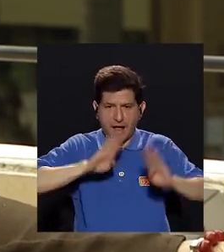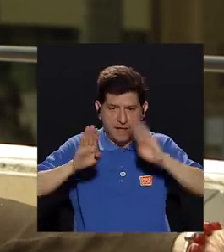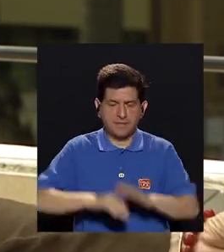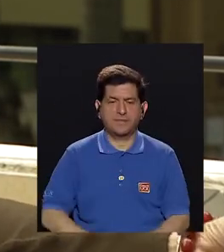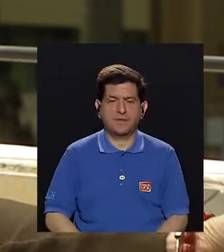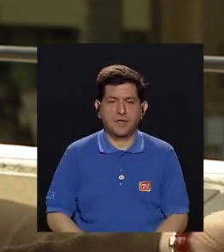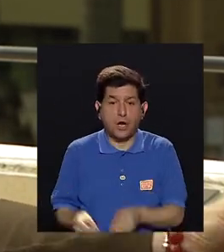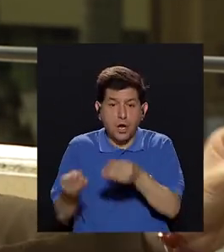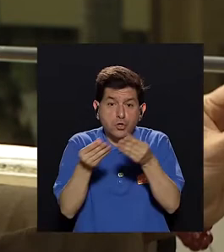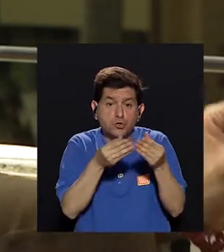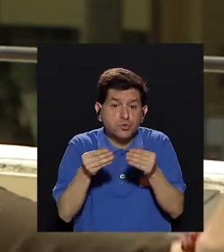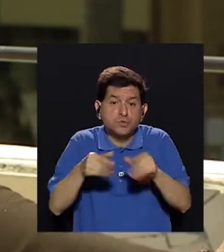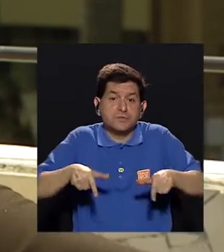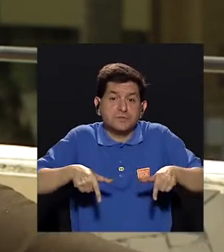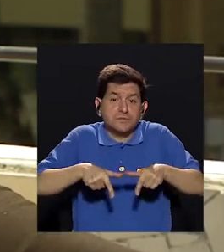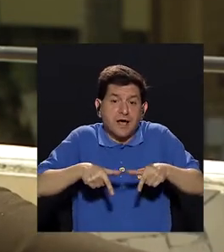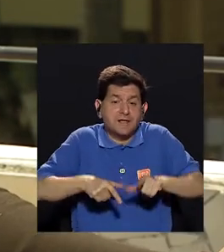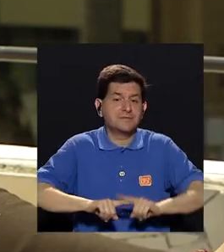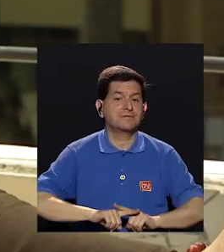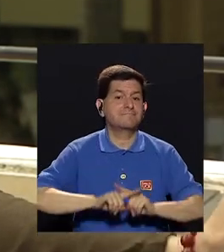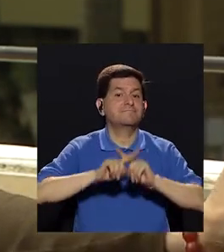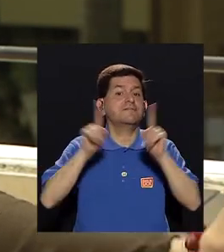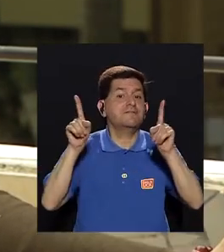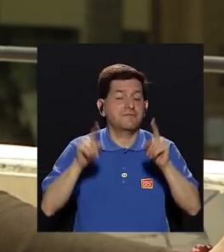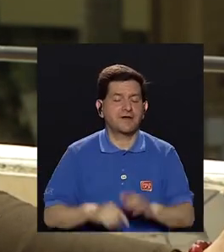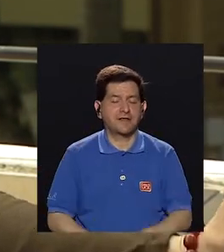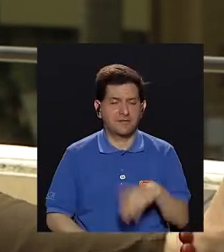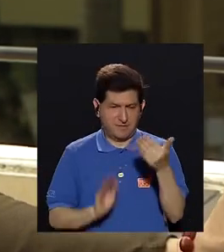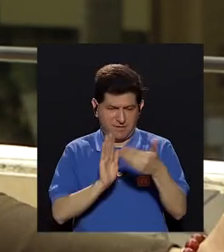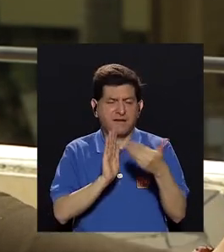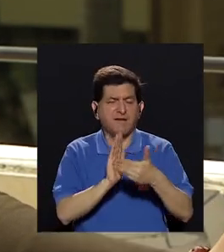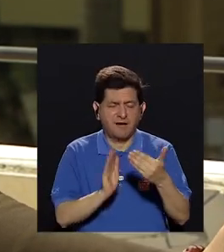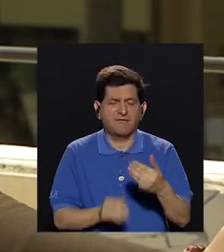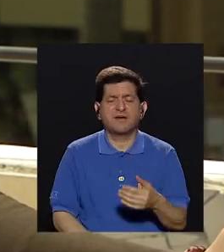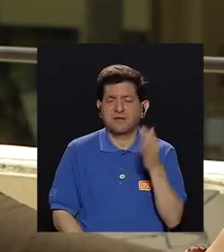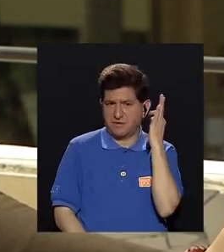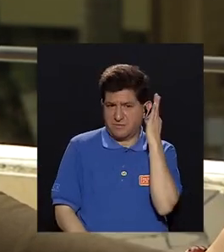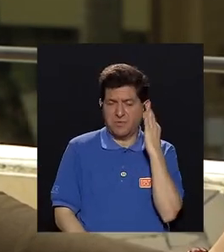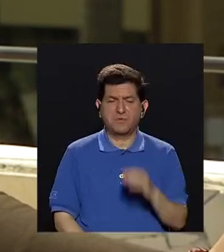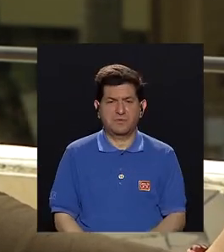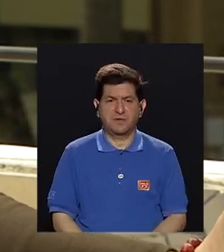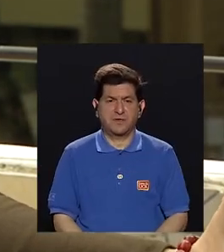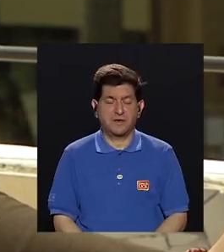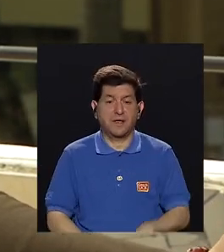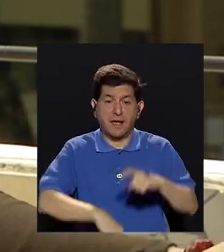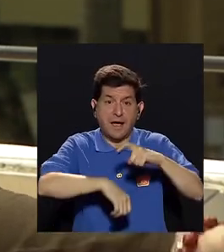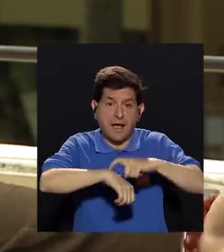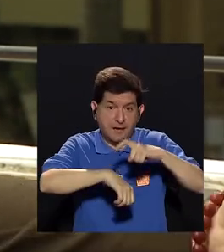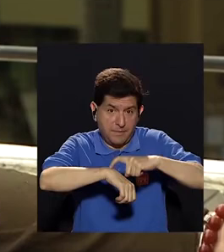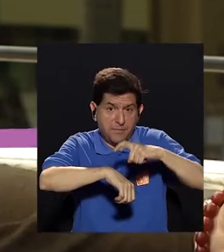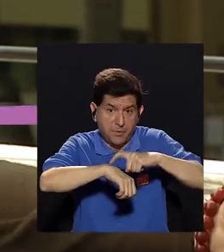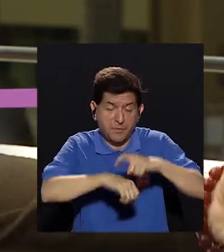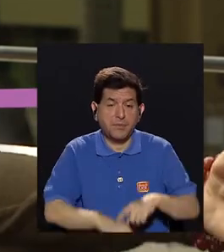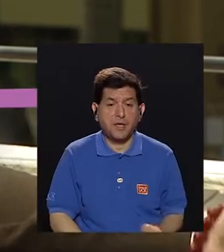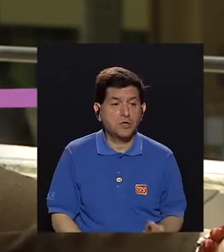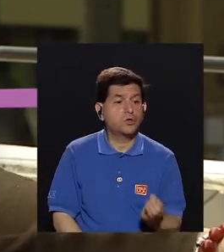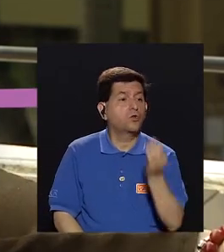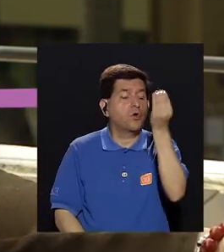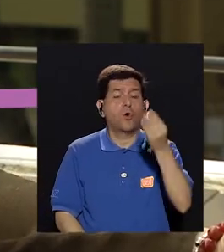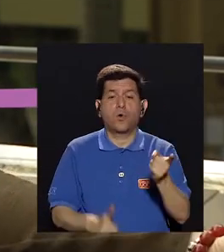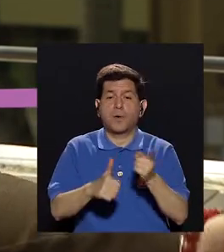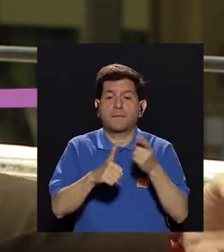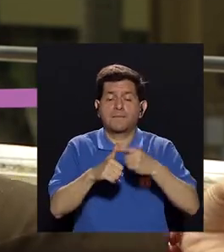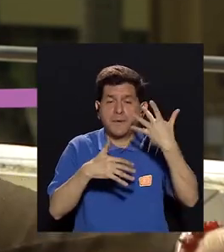mucho, tenemos que decir que desde el momento en que la adolescente tiene su primera menstruación, a partir de ese momento y aún un par de